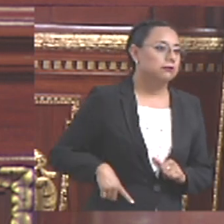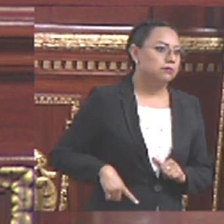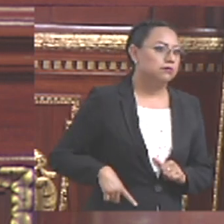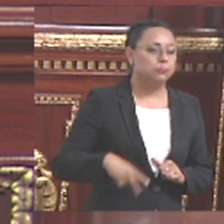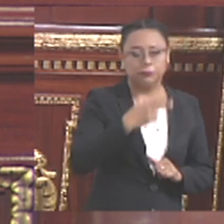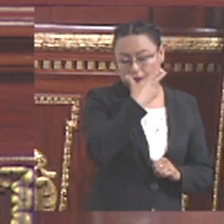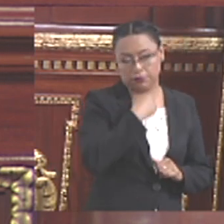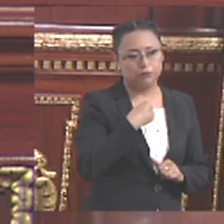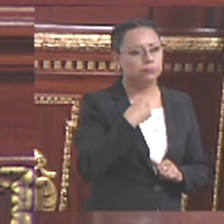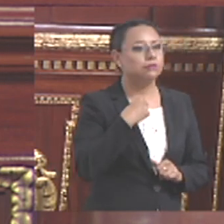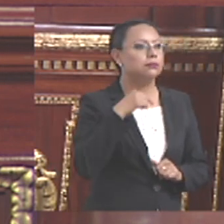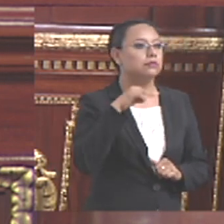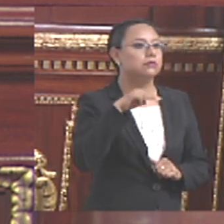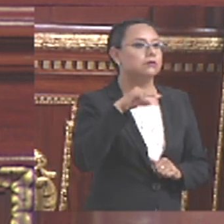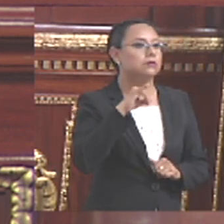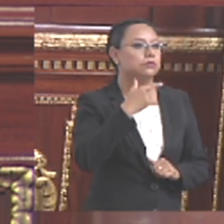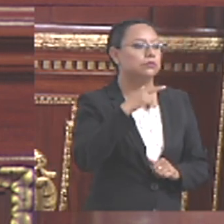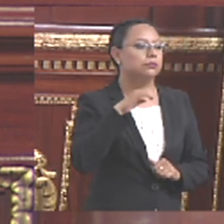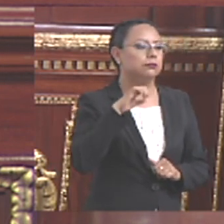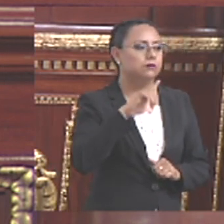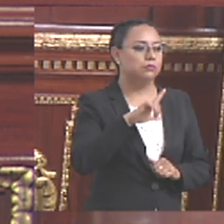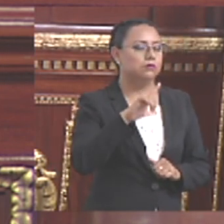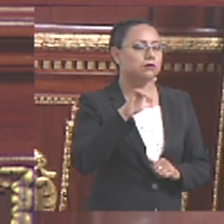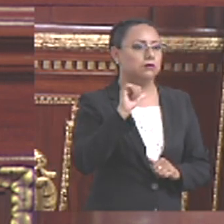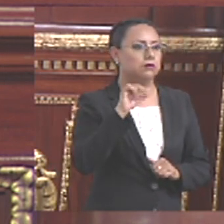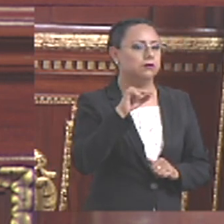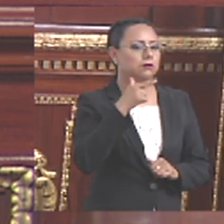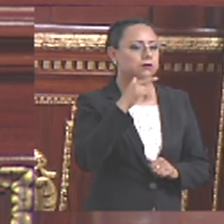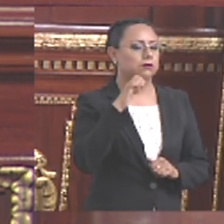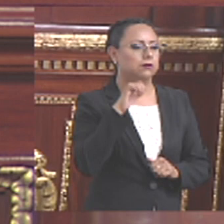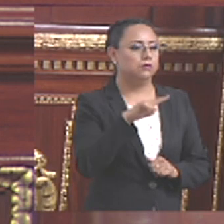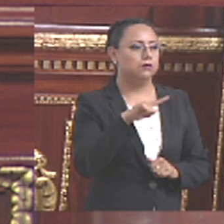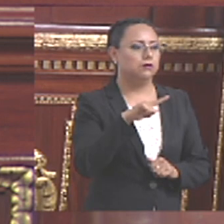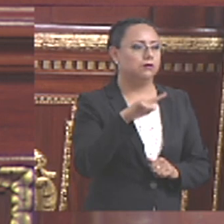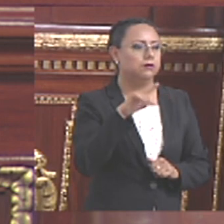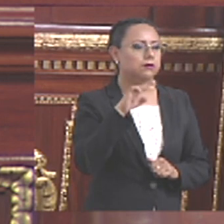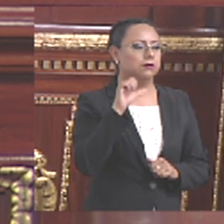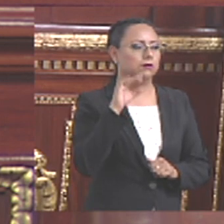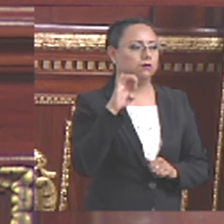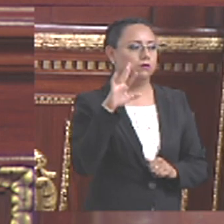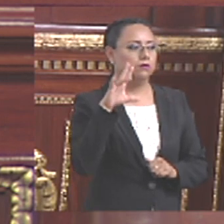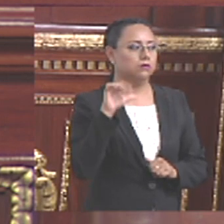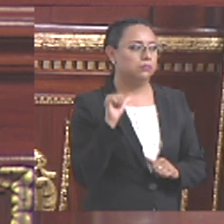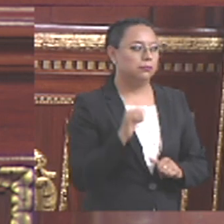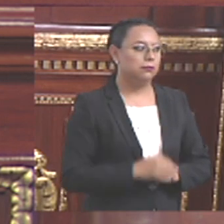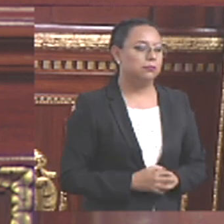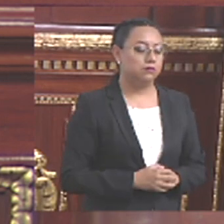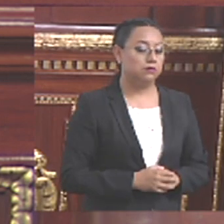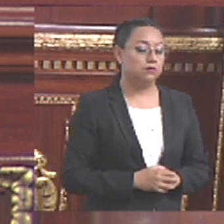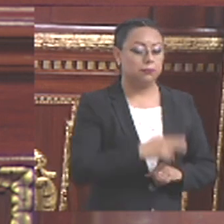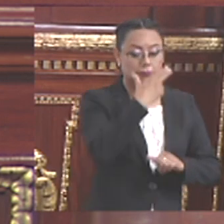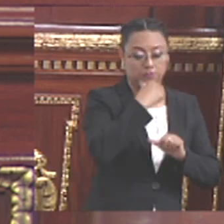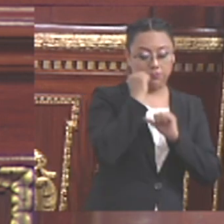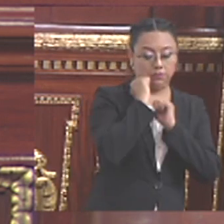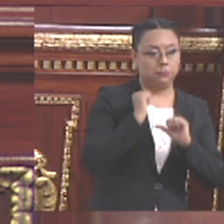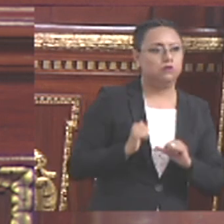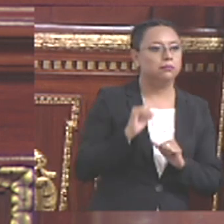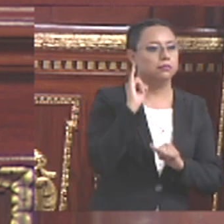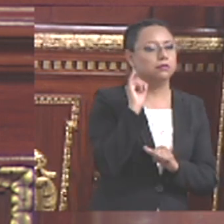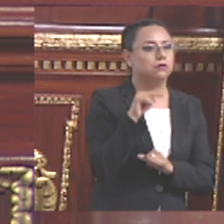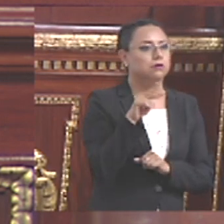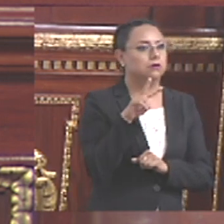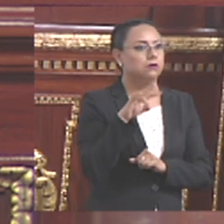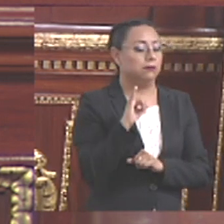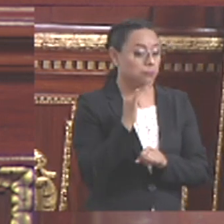Ángel Mancera, el que era el titular del INVI. Se busca por desvío de